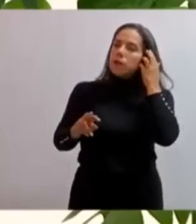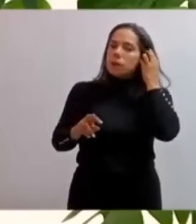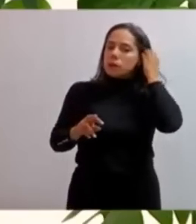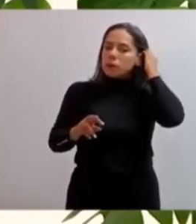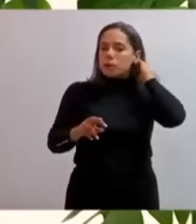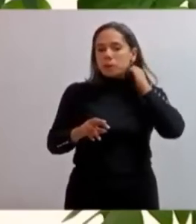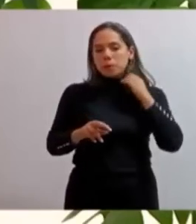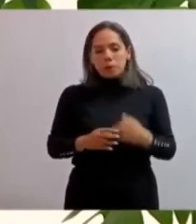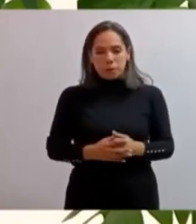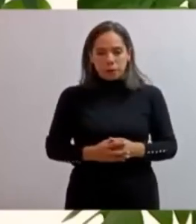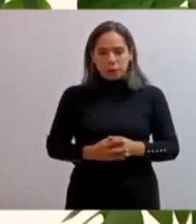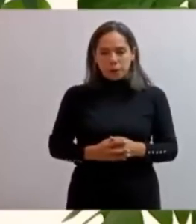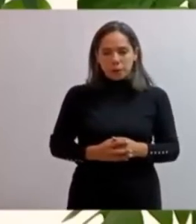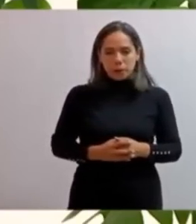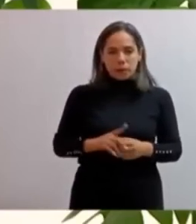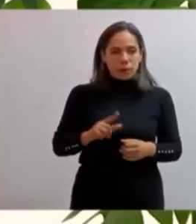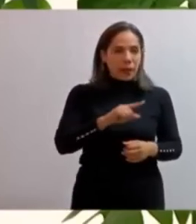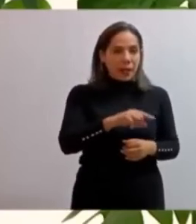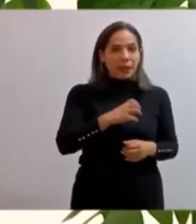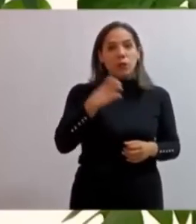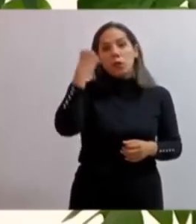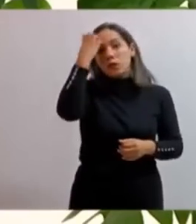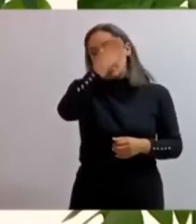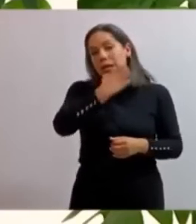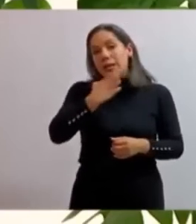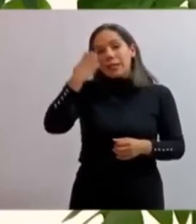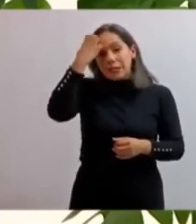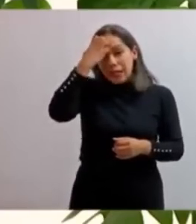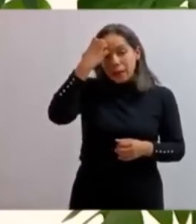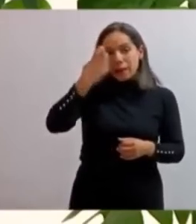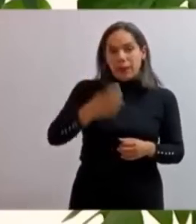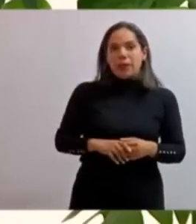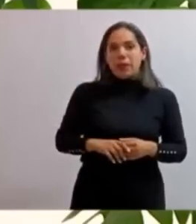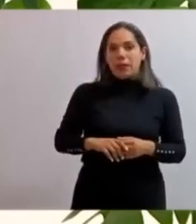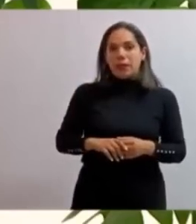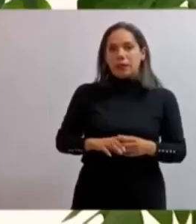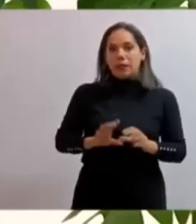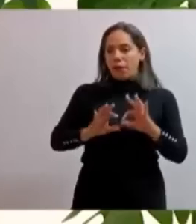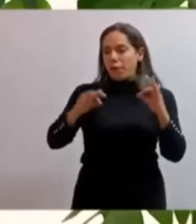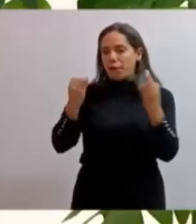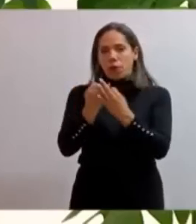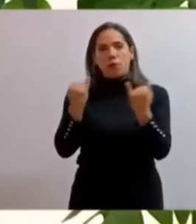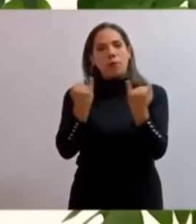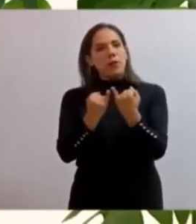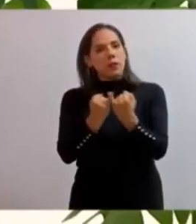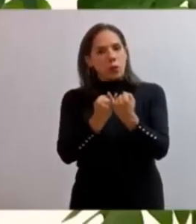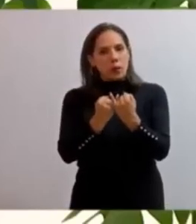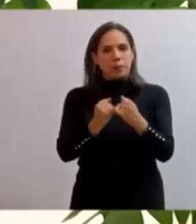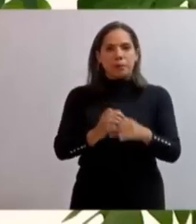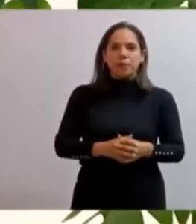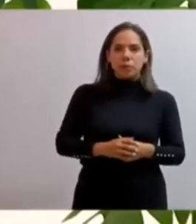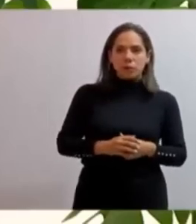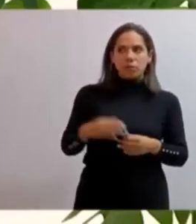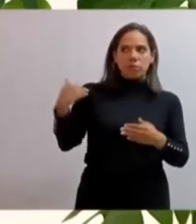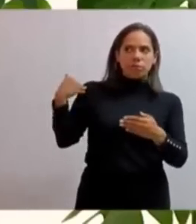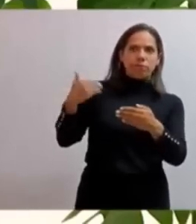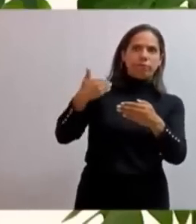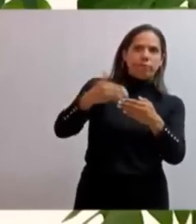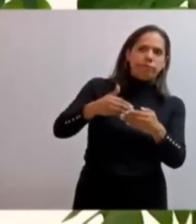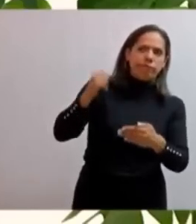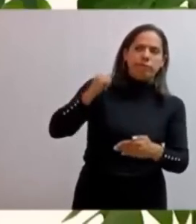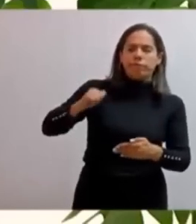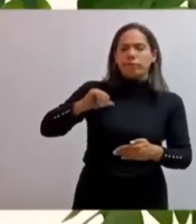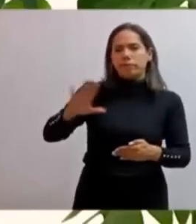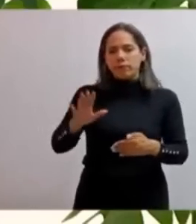realizar. Los exámenes estandarizados. Los exámenes estandarizados, miren, he estado estos últimos